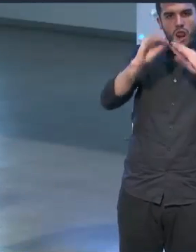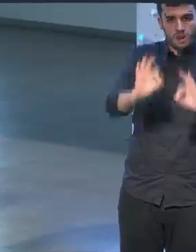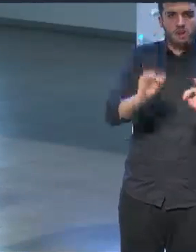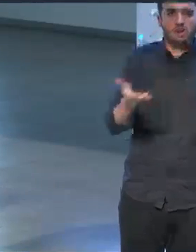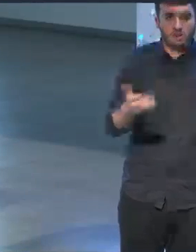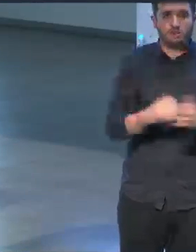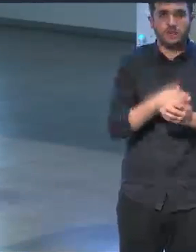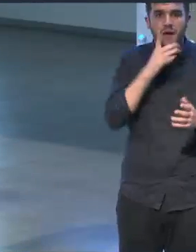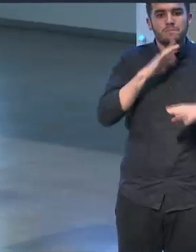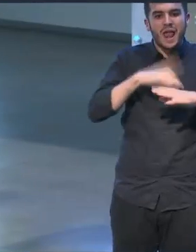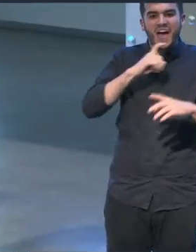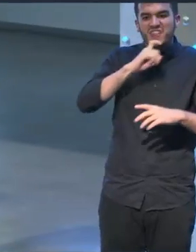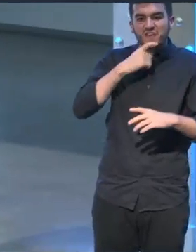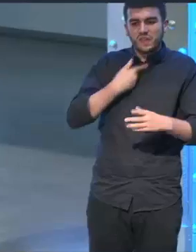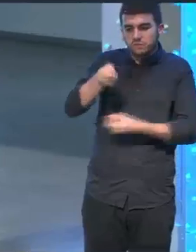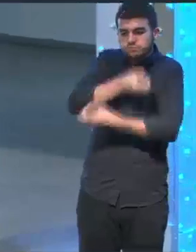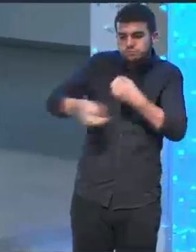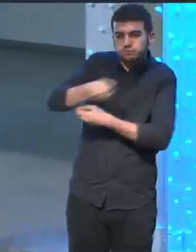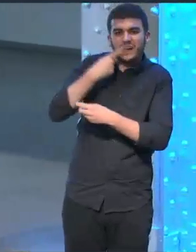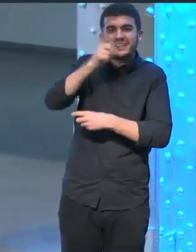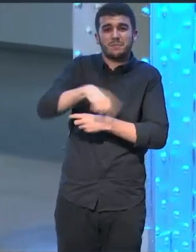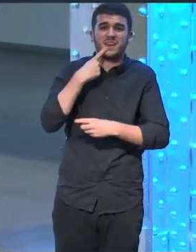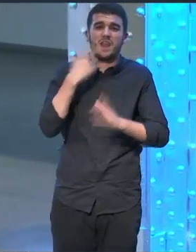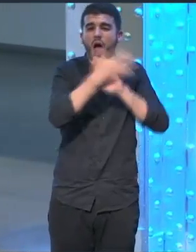las dificultades, y también ponían sobre la mesa